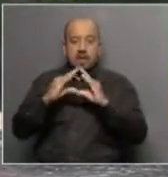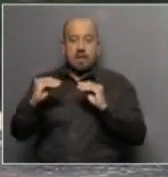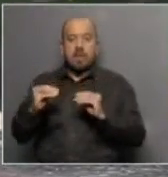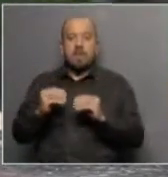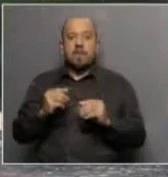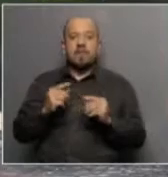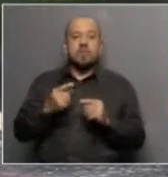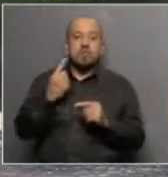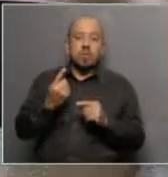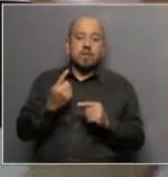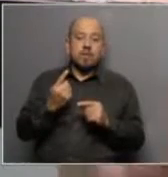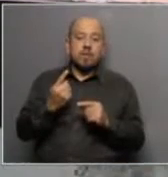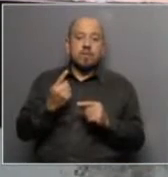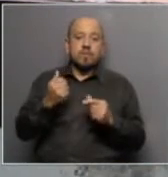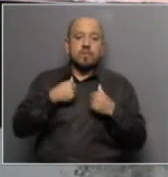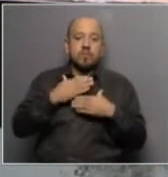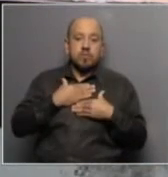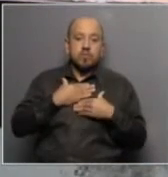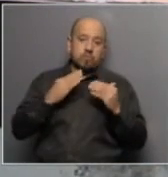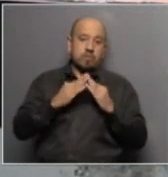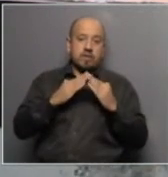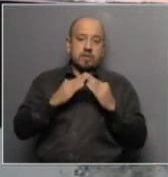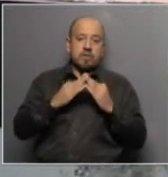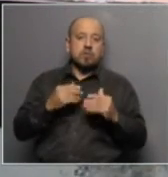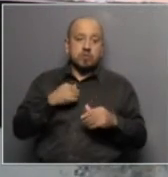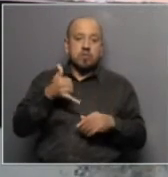Una es simplemente, bueno, yo tengo mi casa.